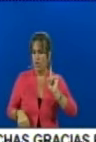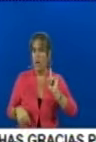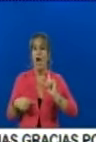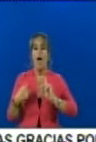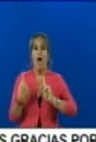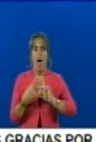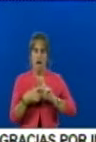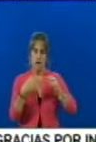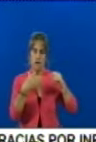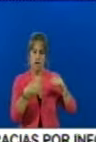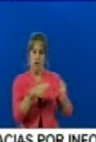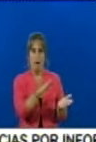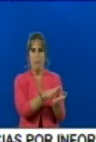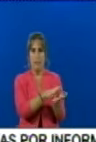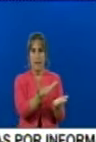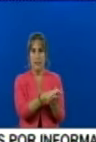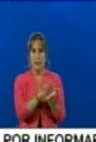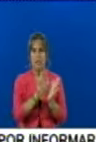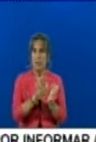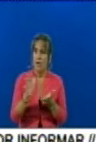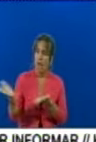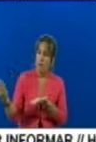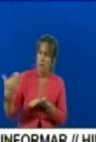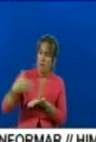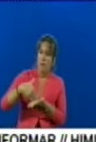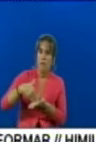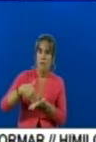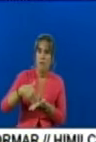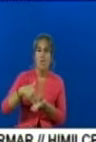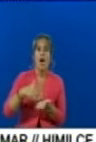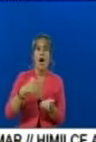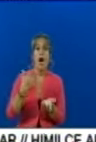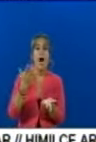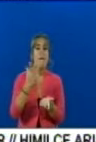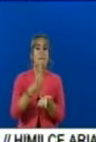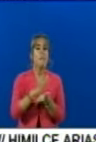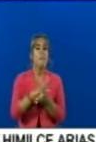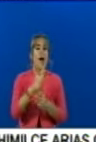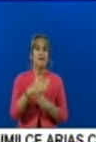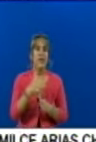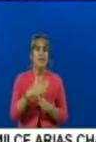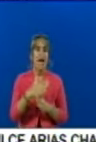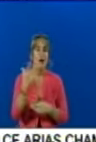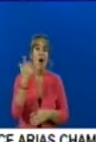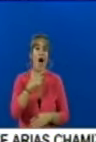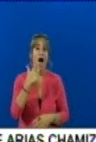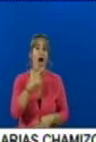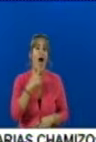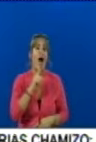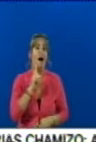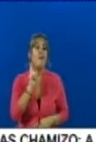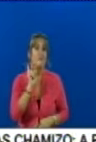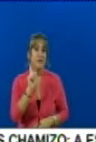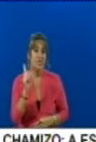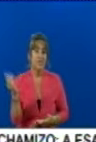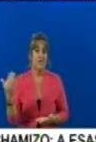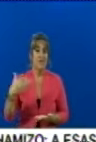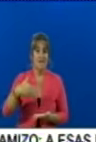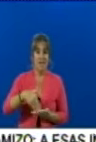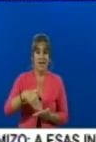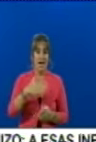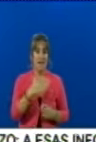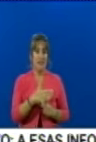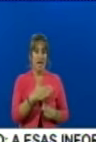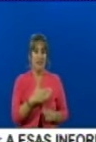tenemos todavía pendiente el arribo al territorio de la compota de abril, es la cuarta huelga en el municipio